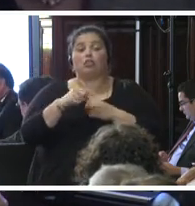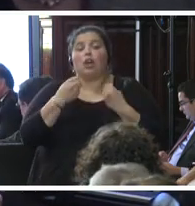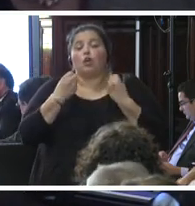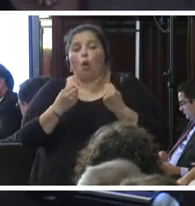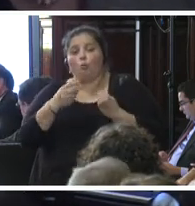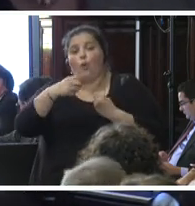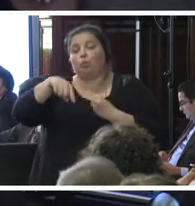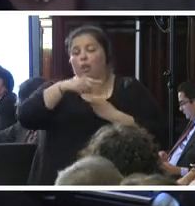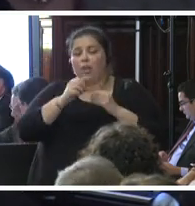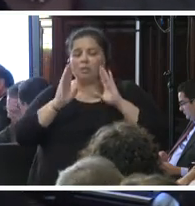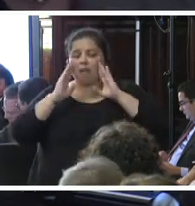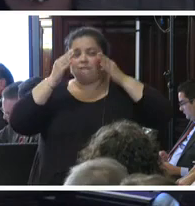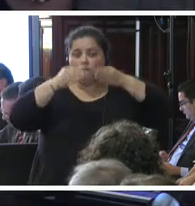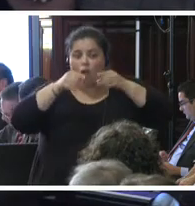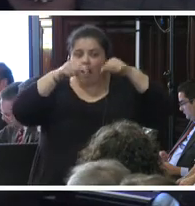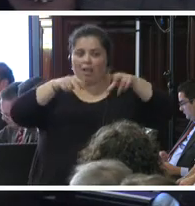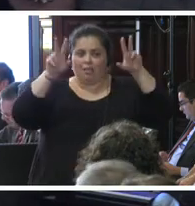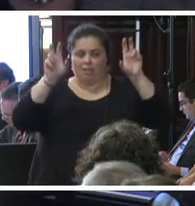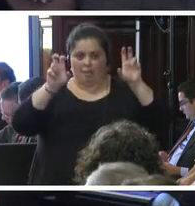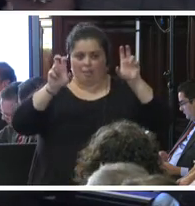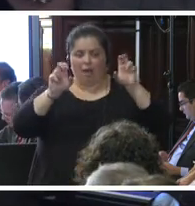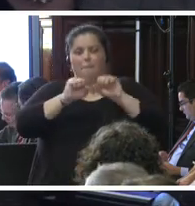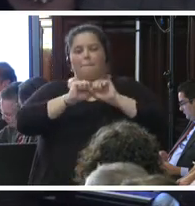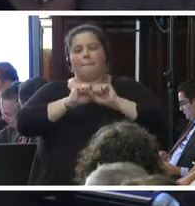esto para poder